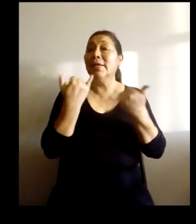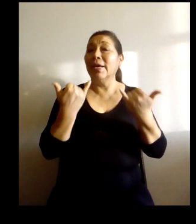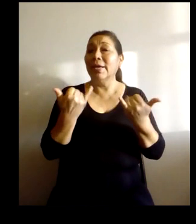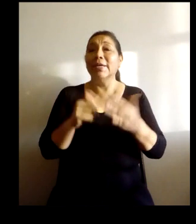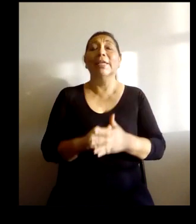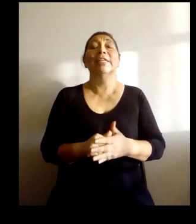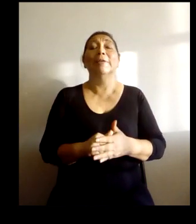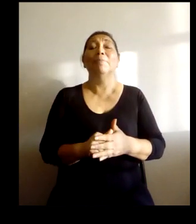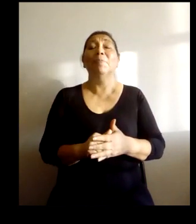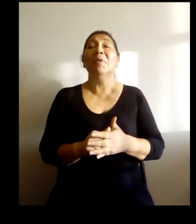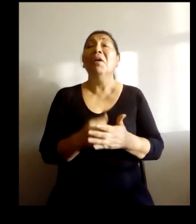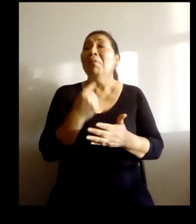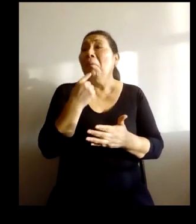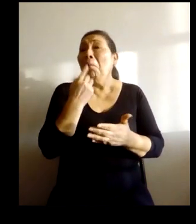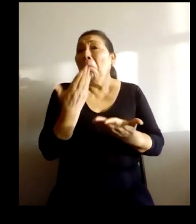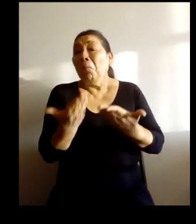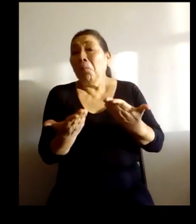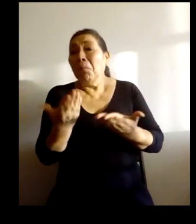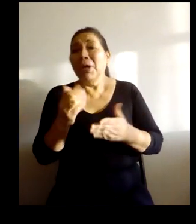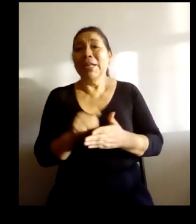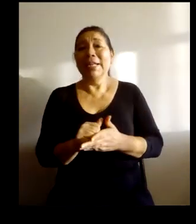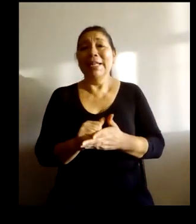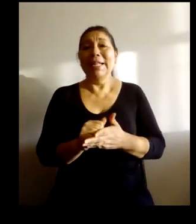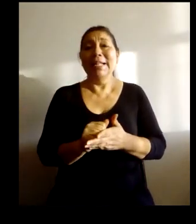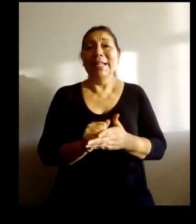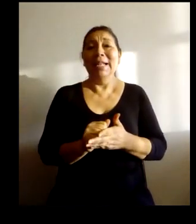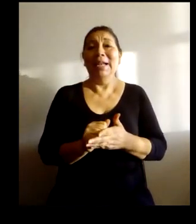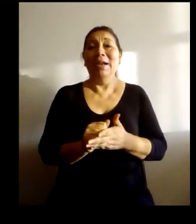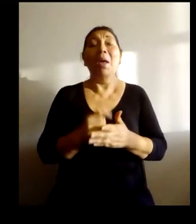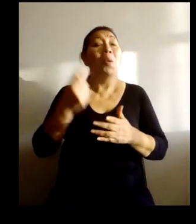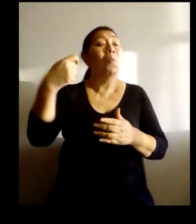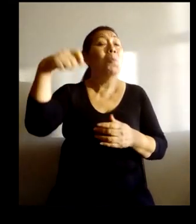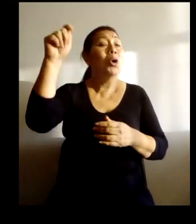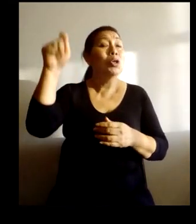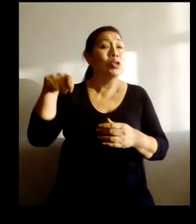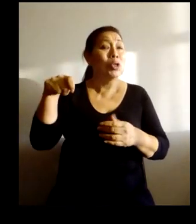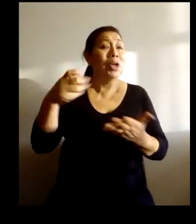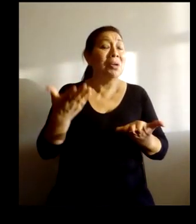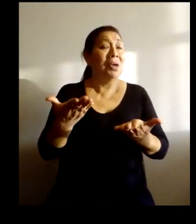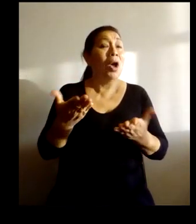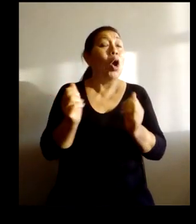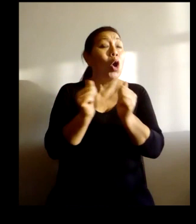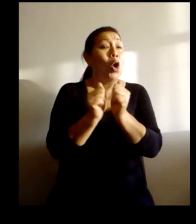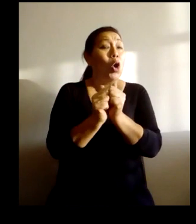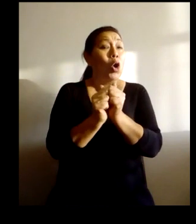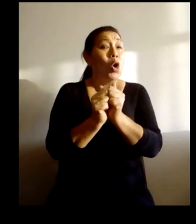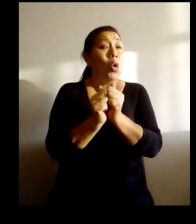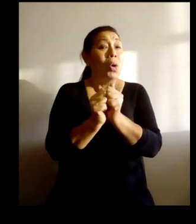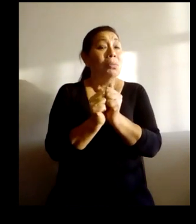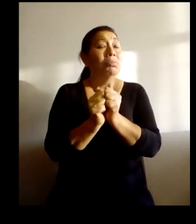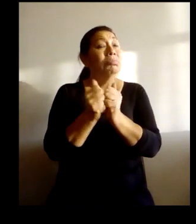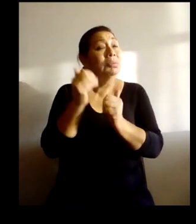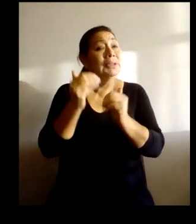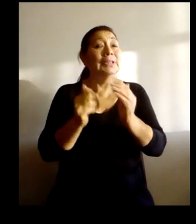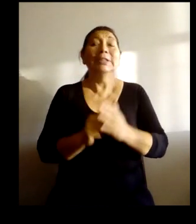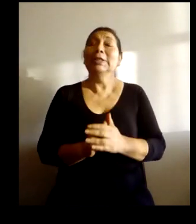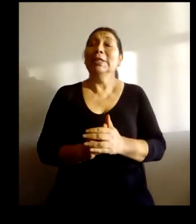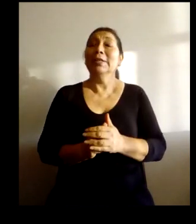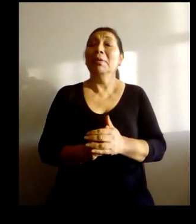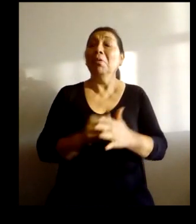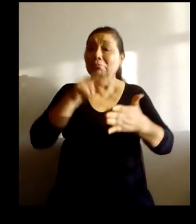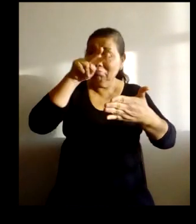aquí. Y en este escenario, digamos, el porcentaje de menoscabo comienza a fluctuar